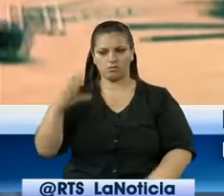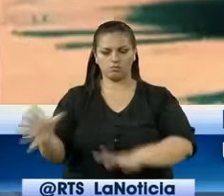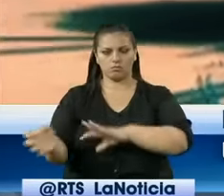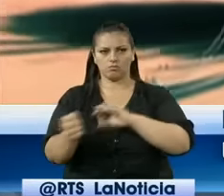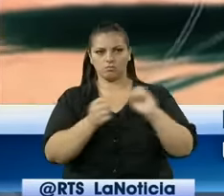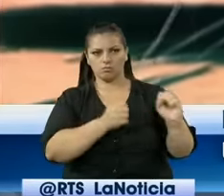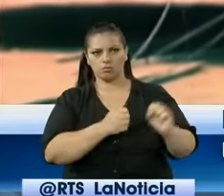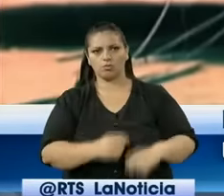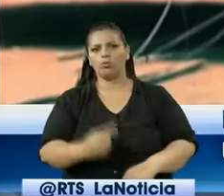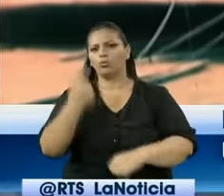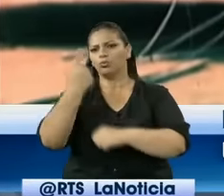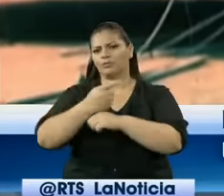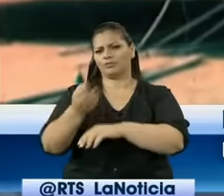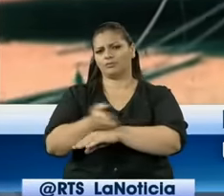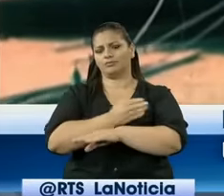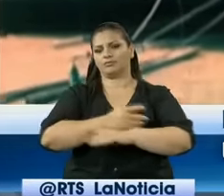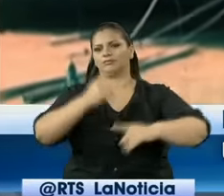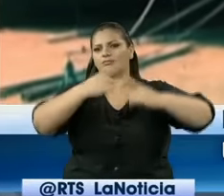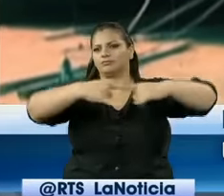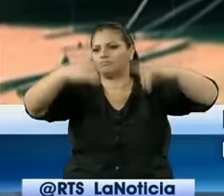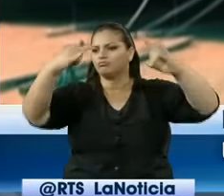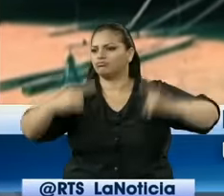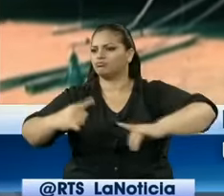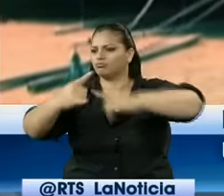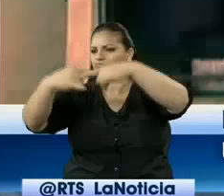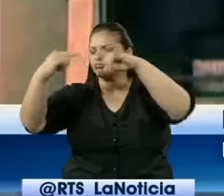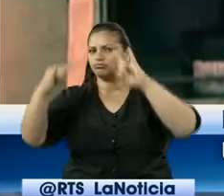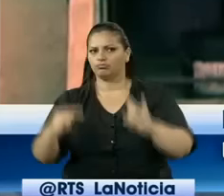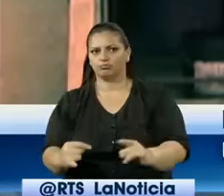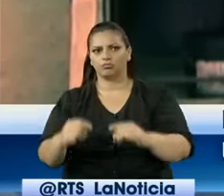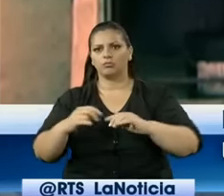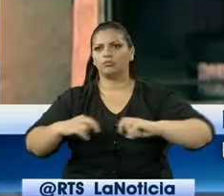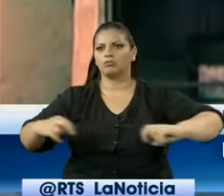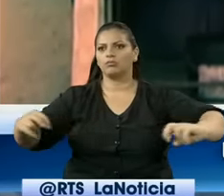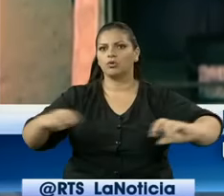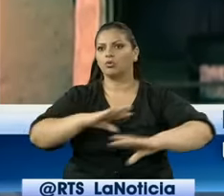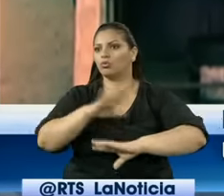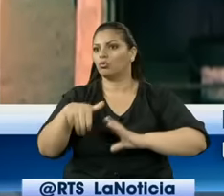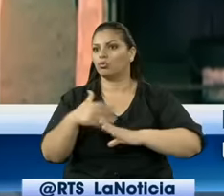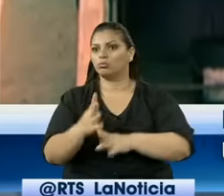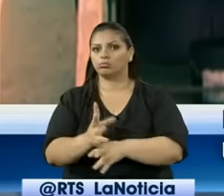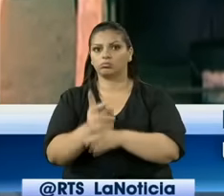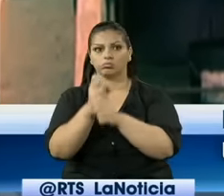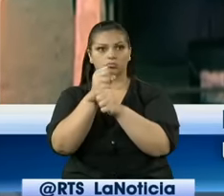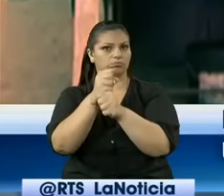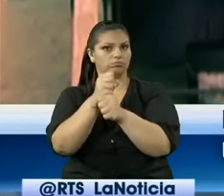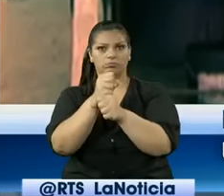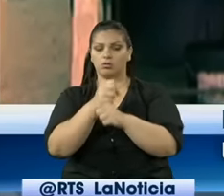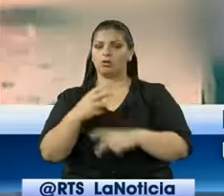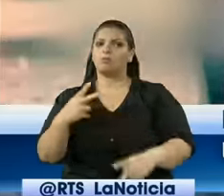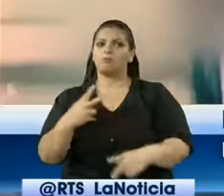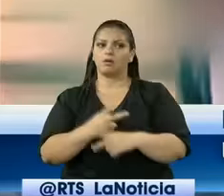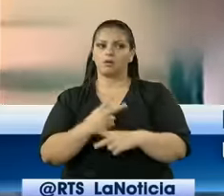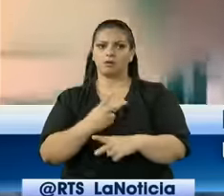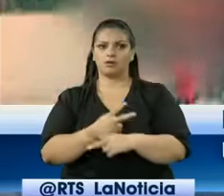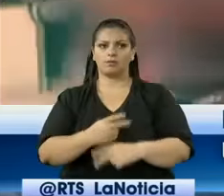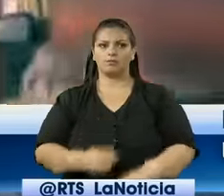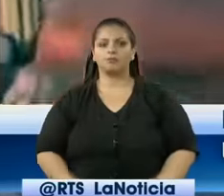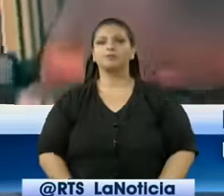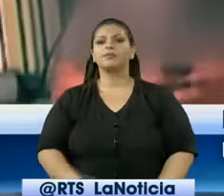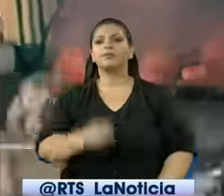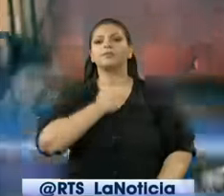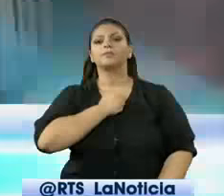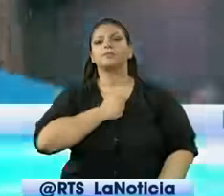día y no contaba con la infraestructura adecuada, por lo que ponía en peligro la vida de las personas. Intentamos tener una respuesta